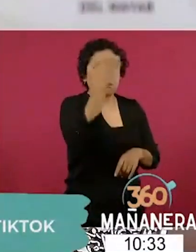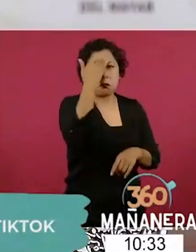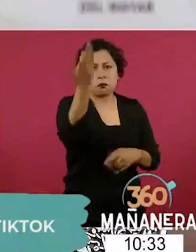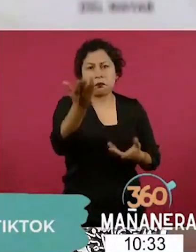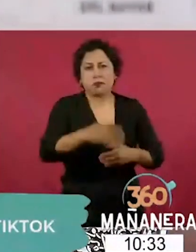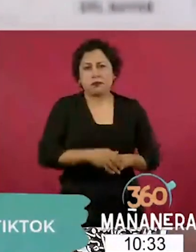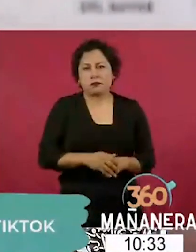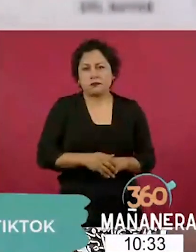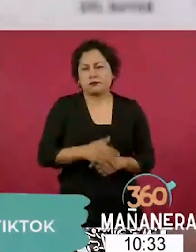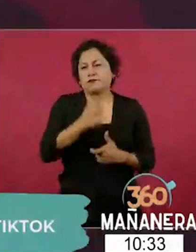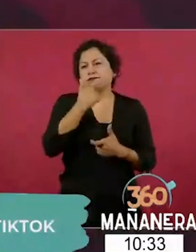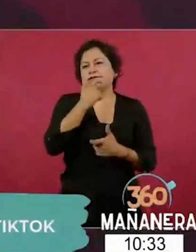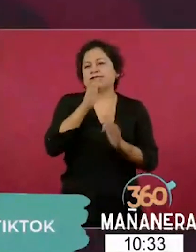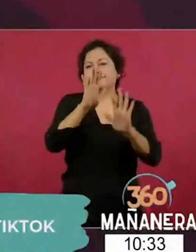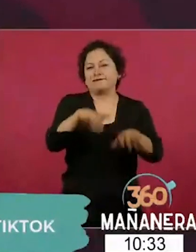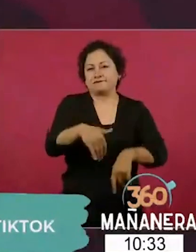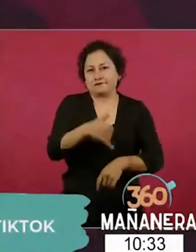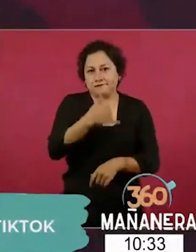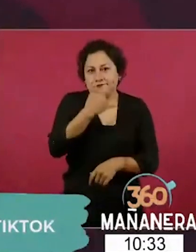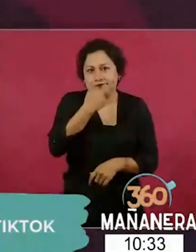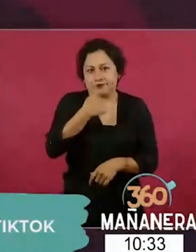Digo, no es para presumir, no.